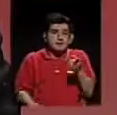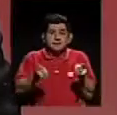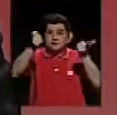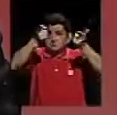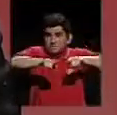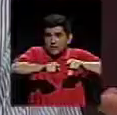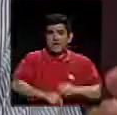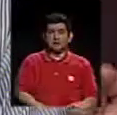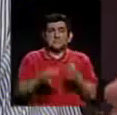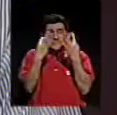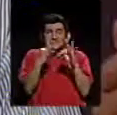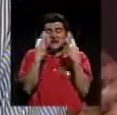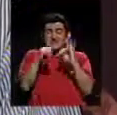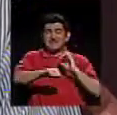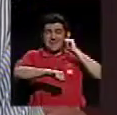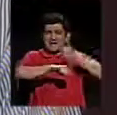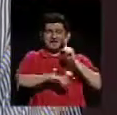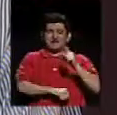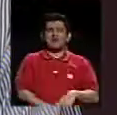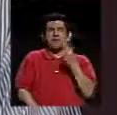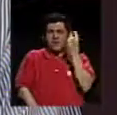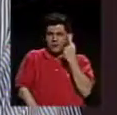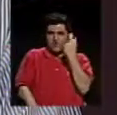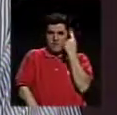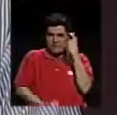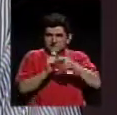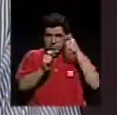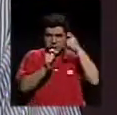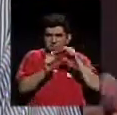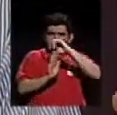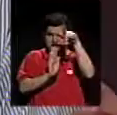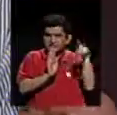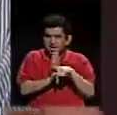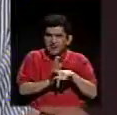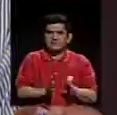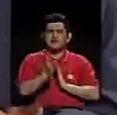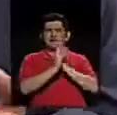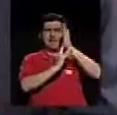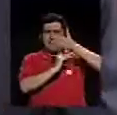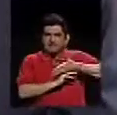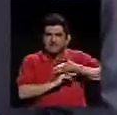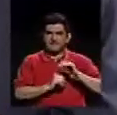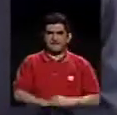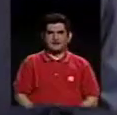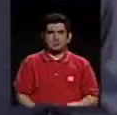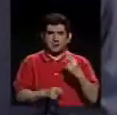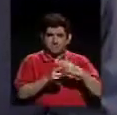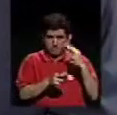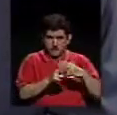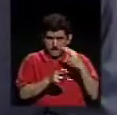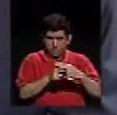estarían pretendiendo imponer una determinada interpretación de la Constitución mediante el